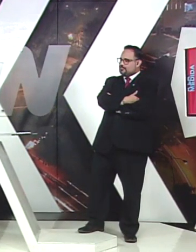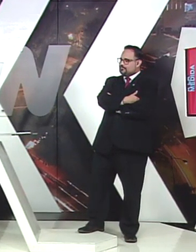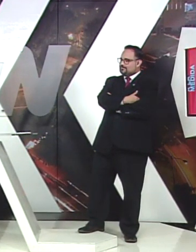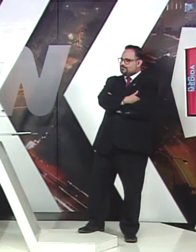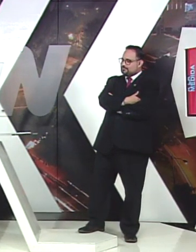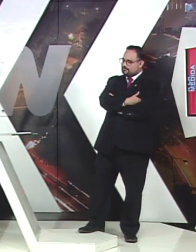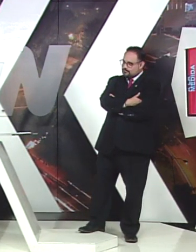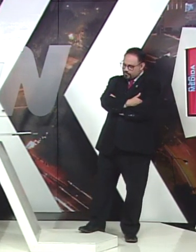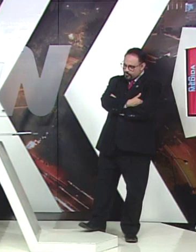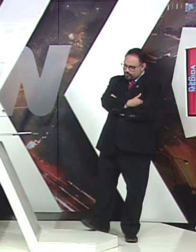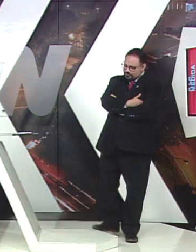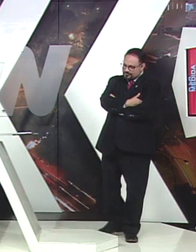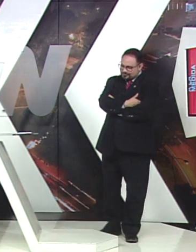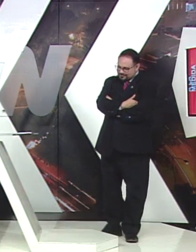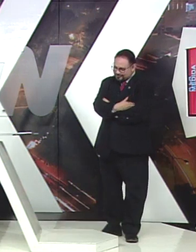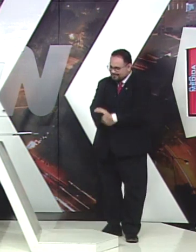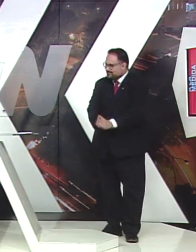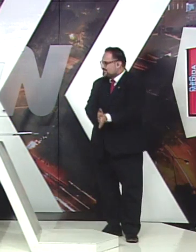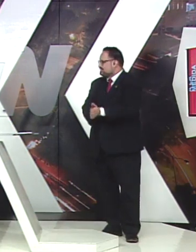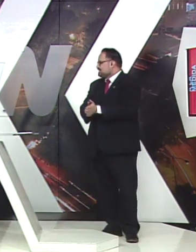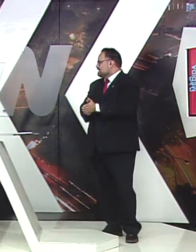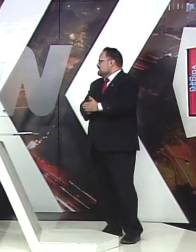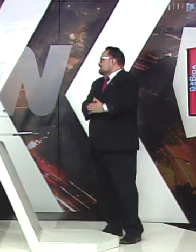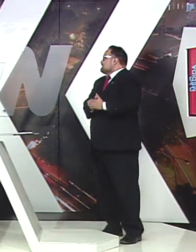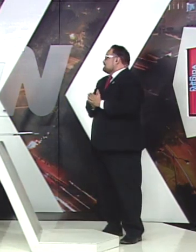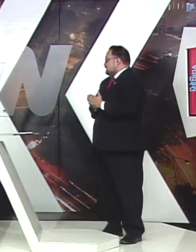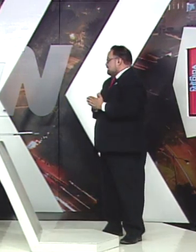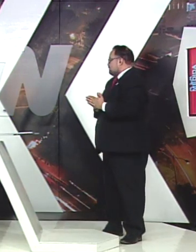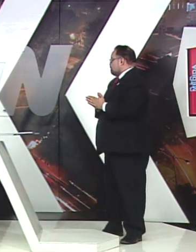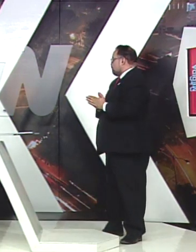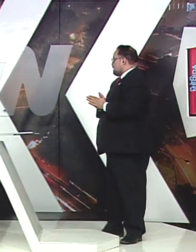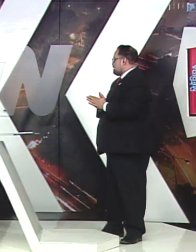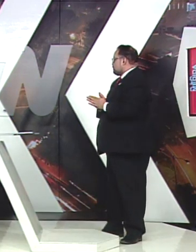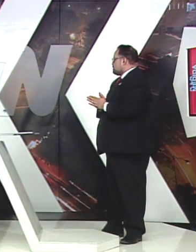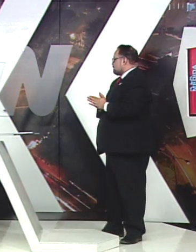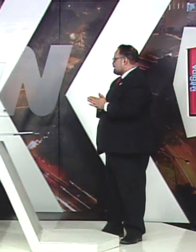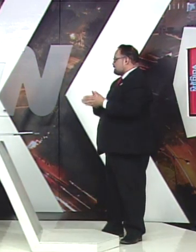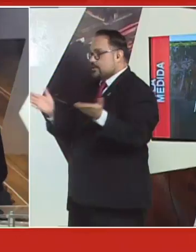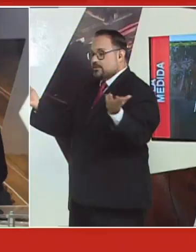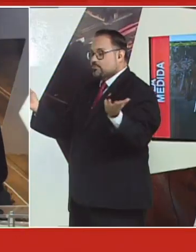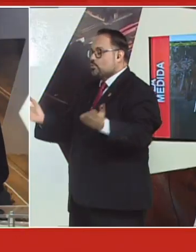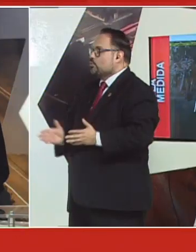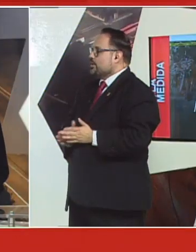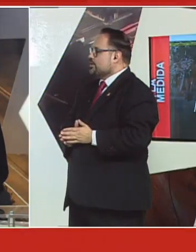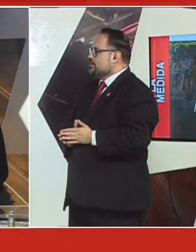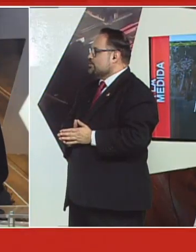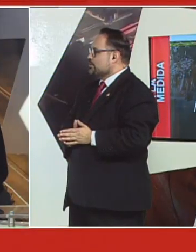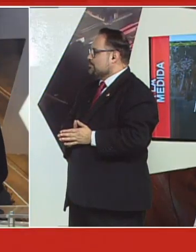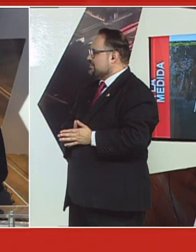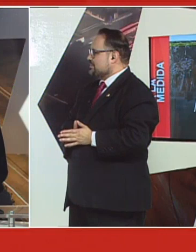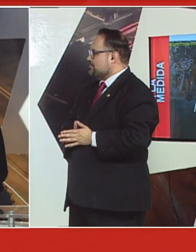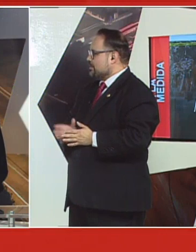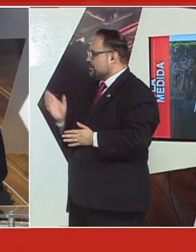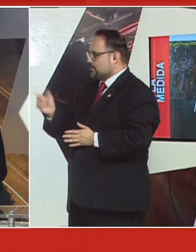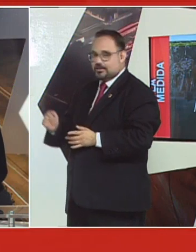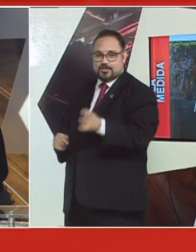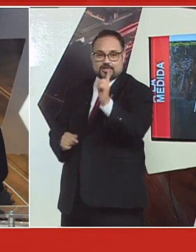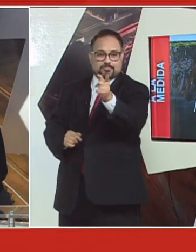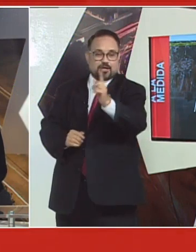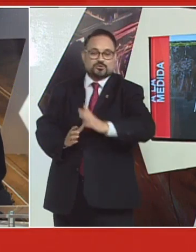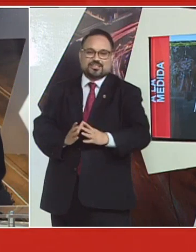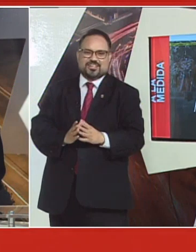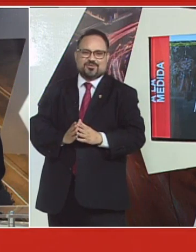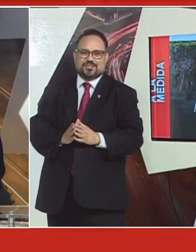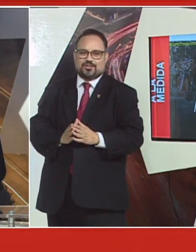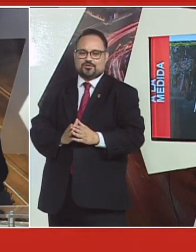acompañarle junto a Julio Talamonti. ¿Cómo estás, Julio? Buenas noches. Sandy, buenas noches para ti y muy buen inicio de mes también para